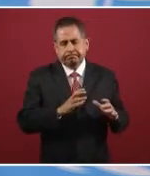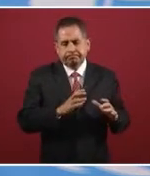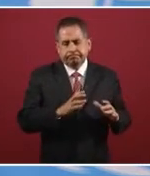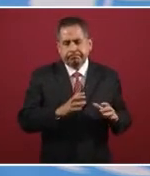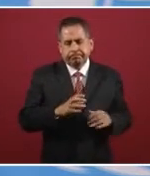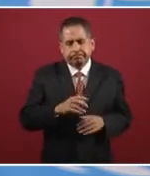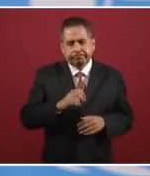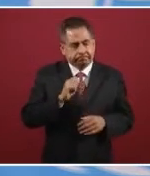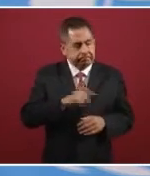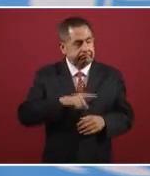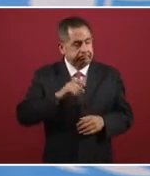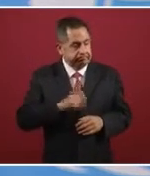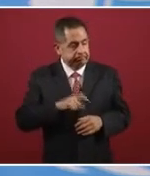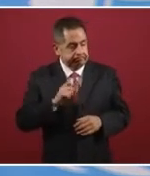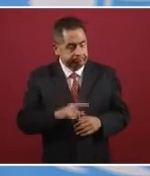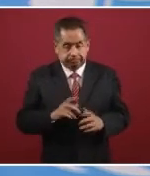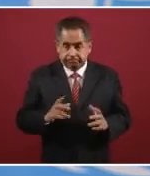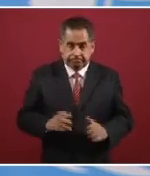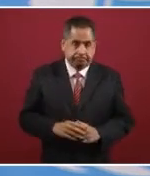una constante